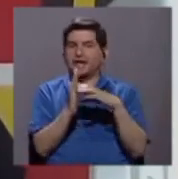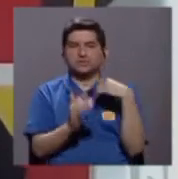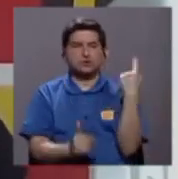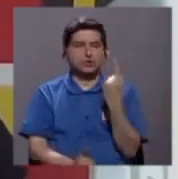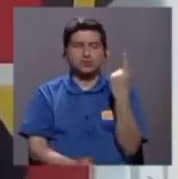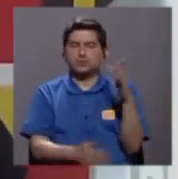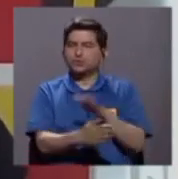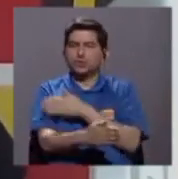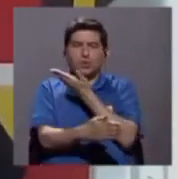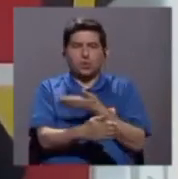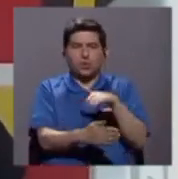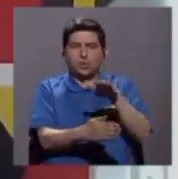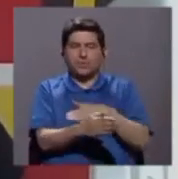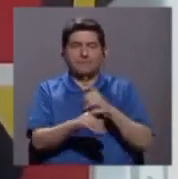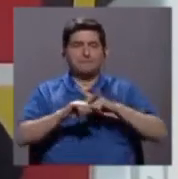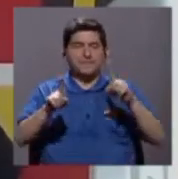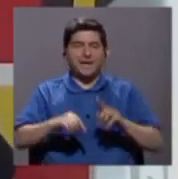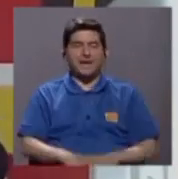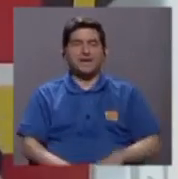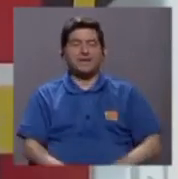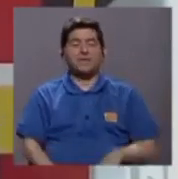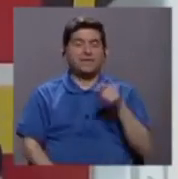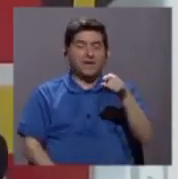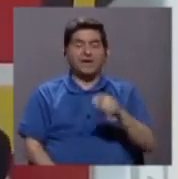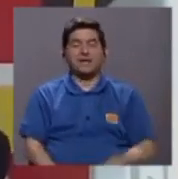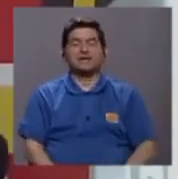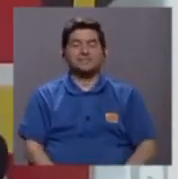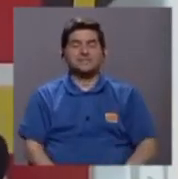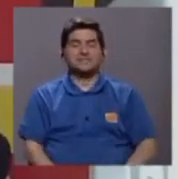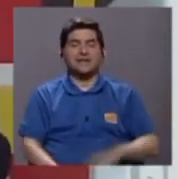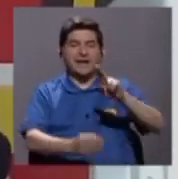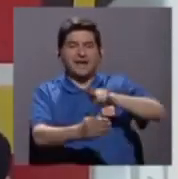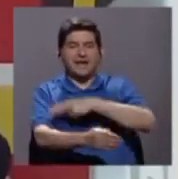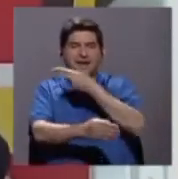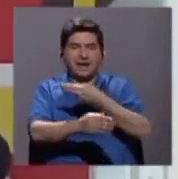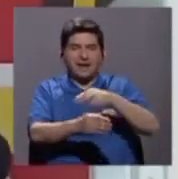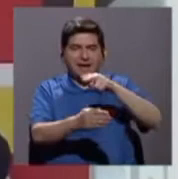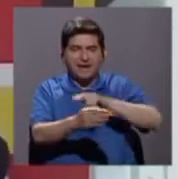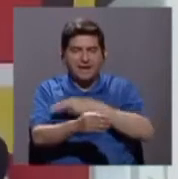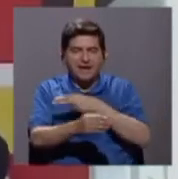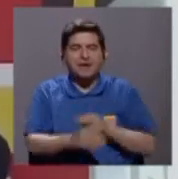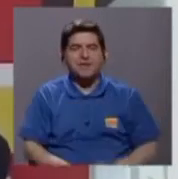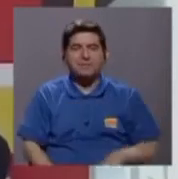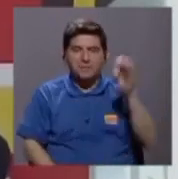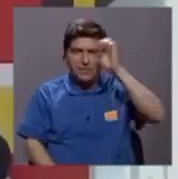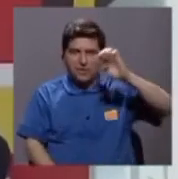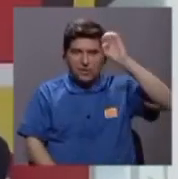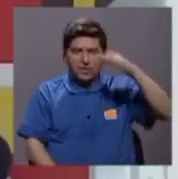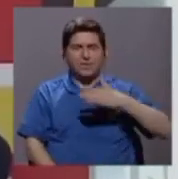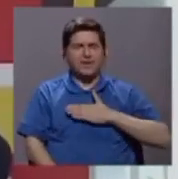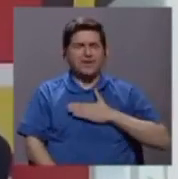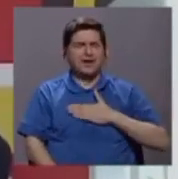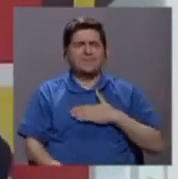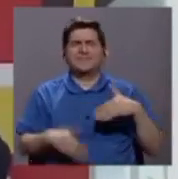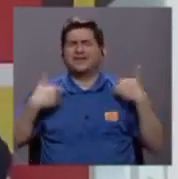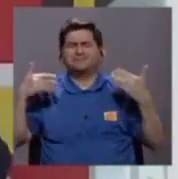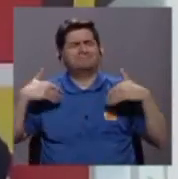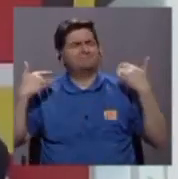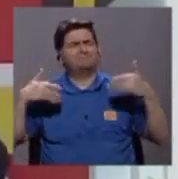música, pero es la himna europea y esto me llena de gratitud y de